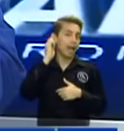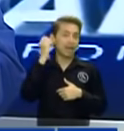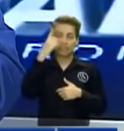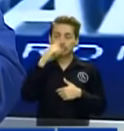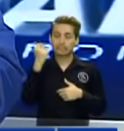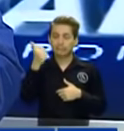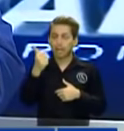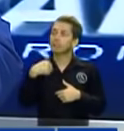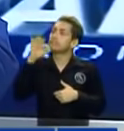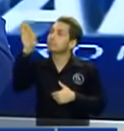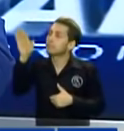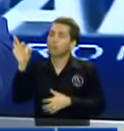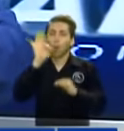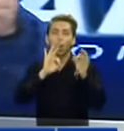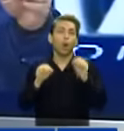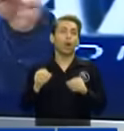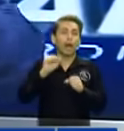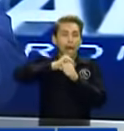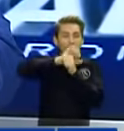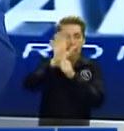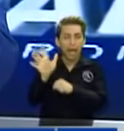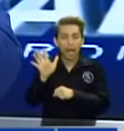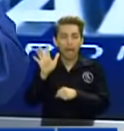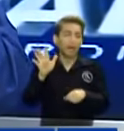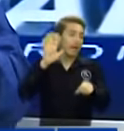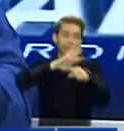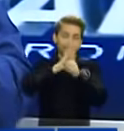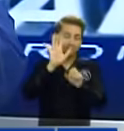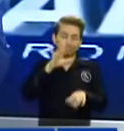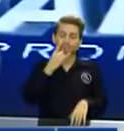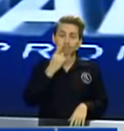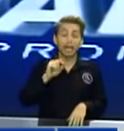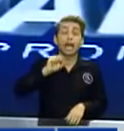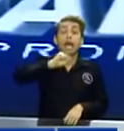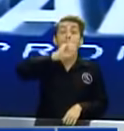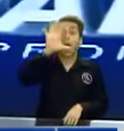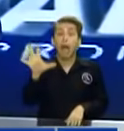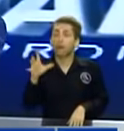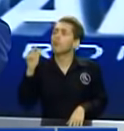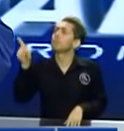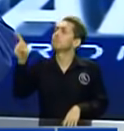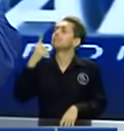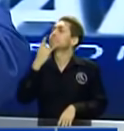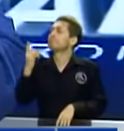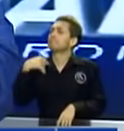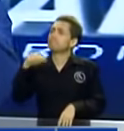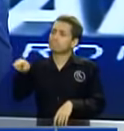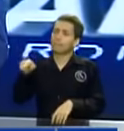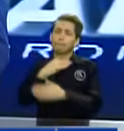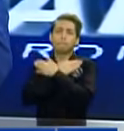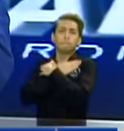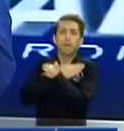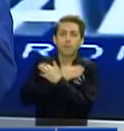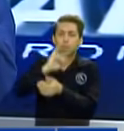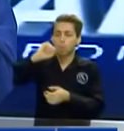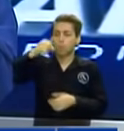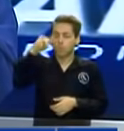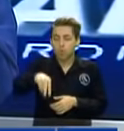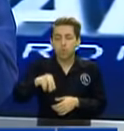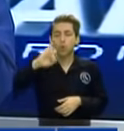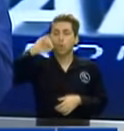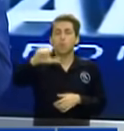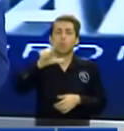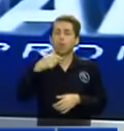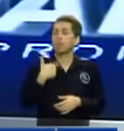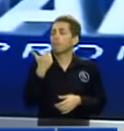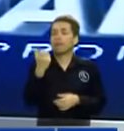señores, permítanme estos 3 meses que vienen, mayo, junio y julio, no pagar. Y escoger cuánto